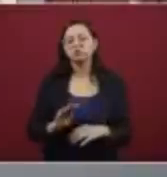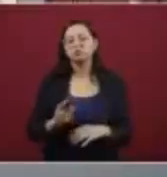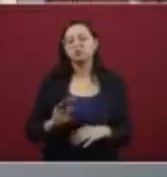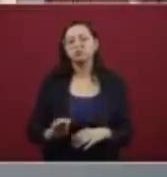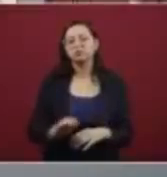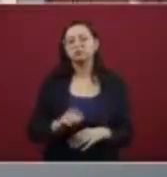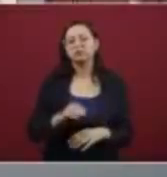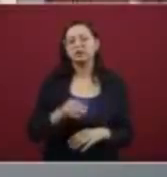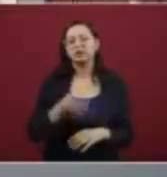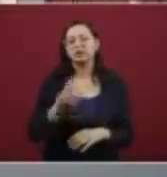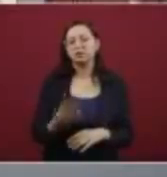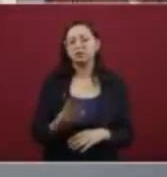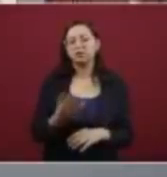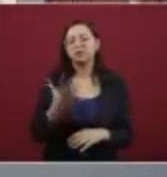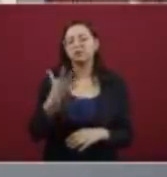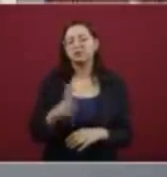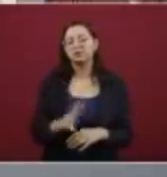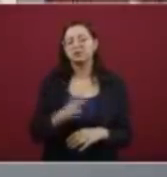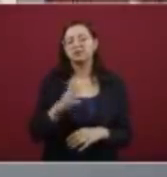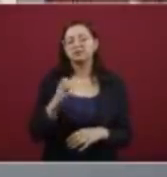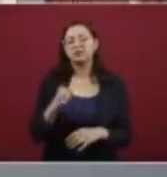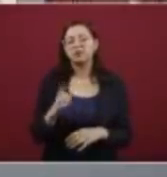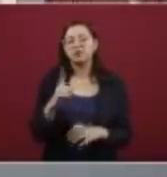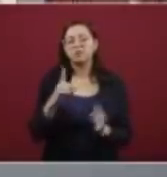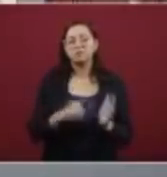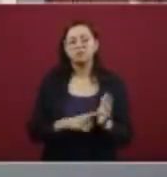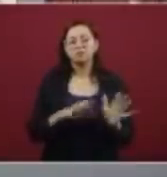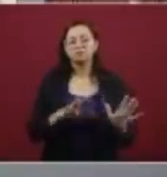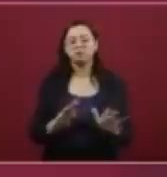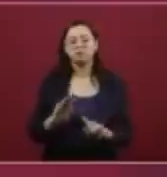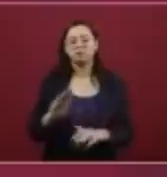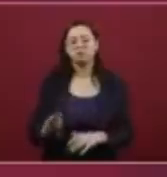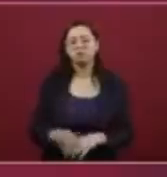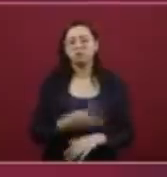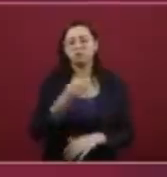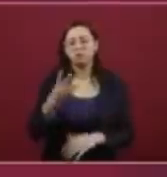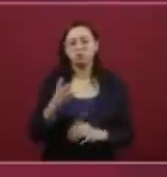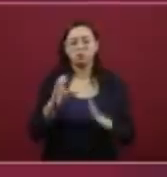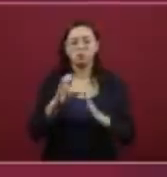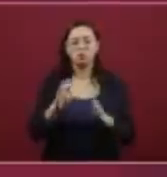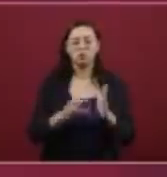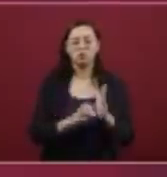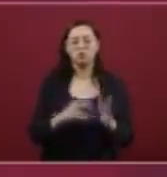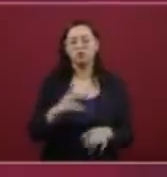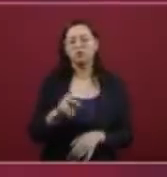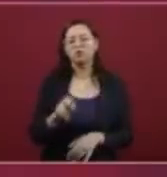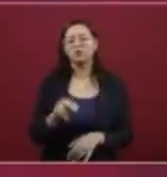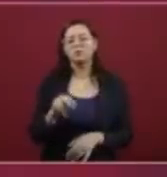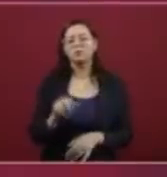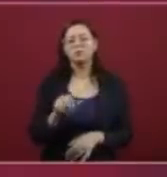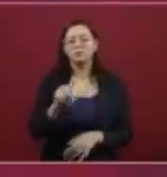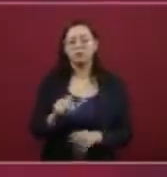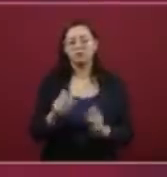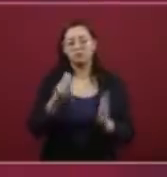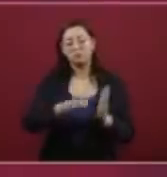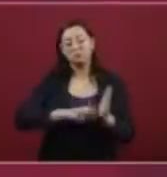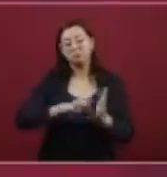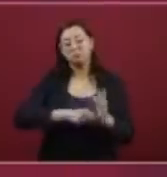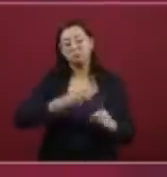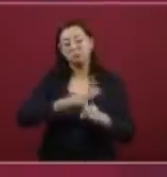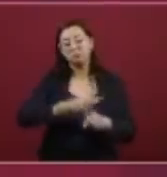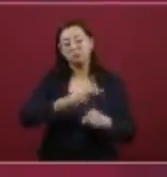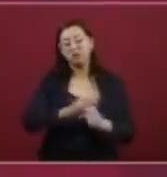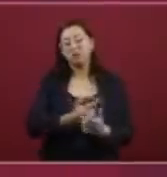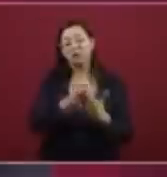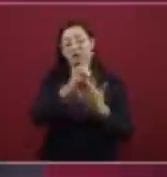1994, el 10 de enero de 1994, que reformaron el Código de Procedimientos Penales